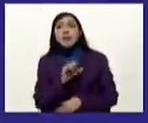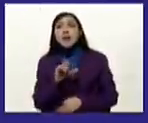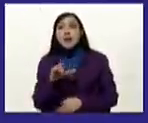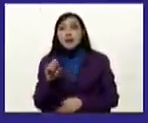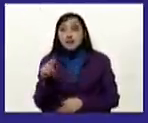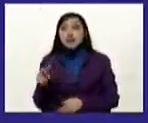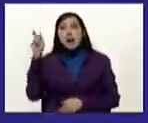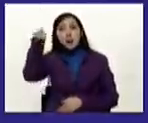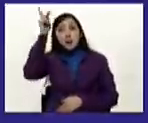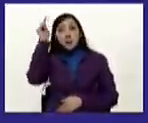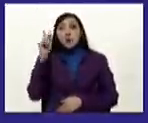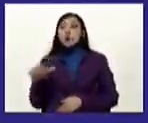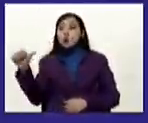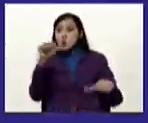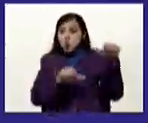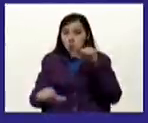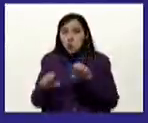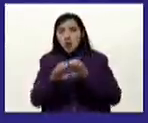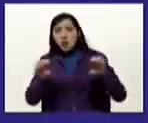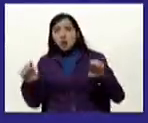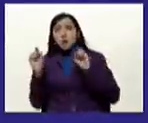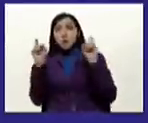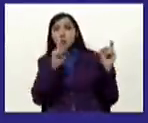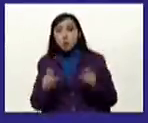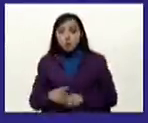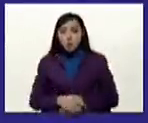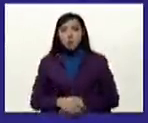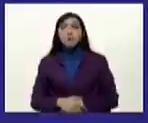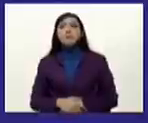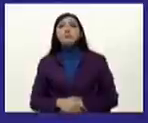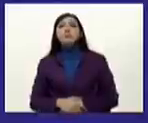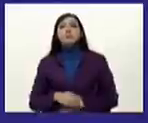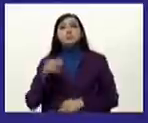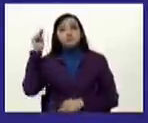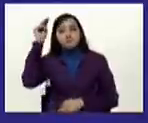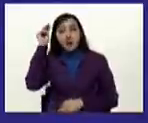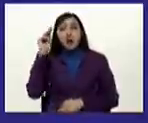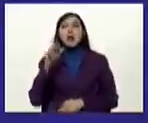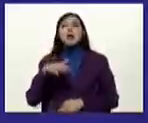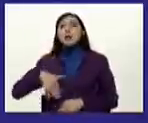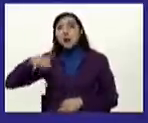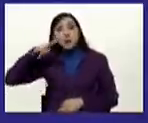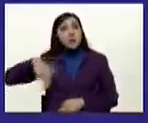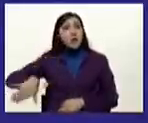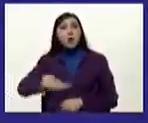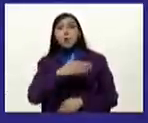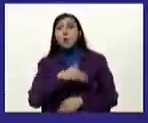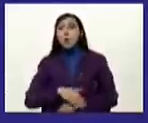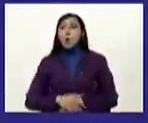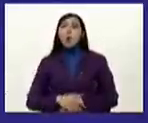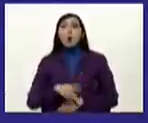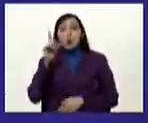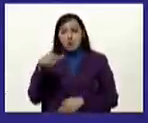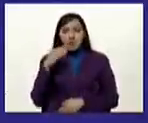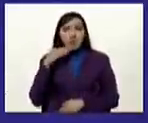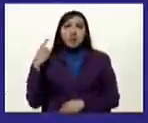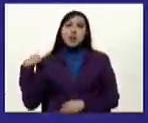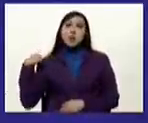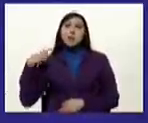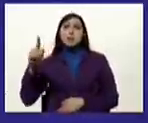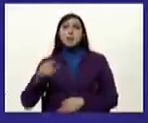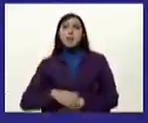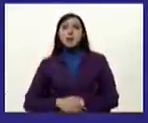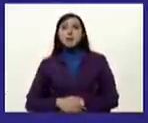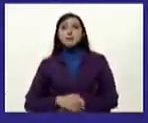educadora, científica, pedagoga, profesora, maestra de pueblo, mujer de gran experiencia, que